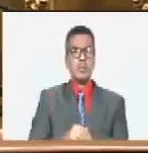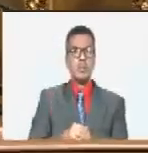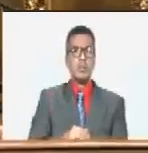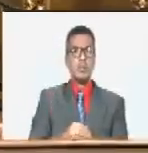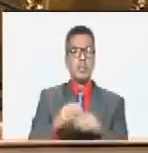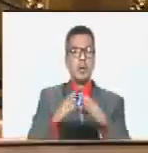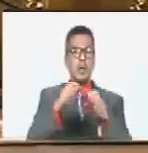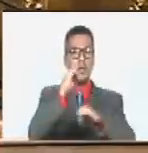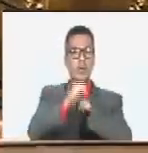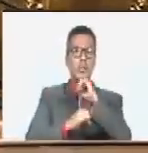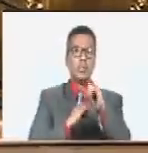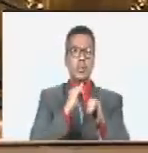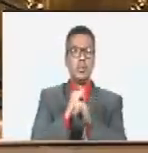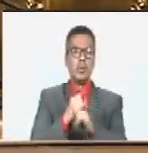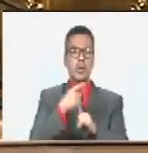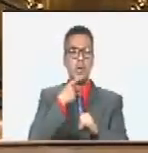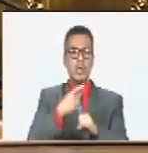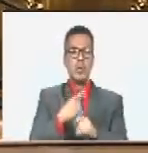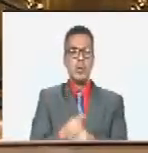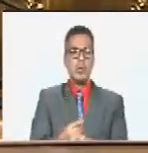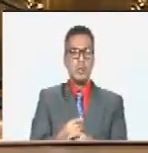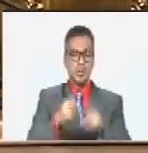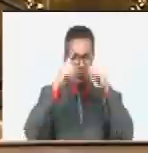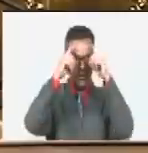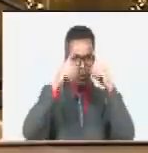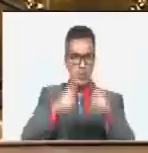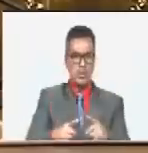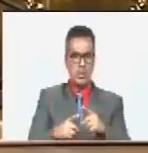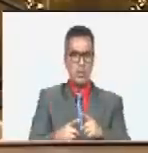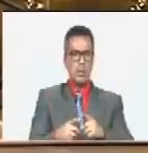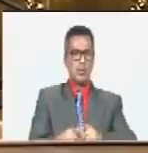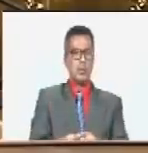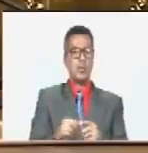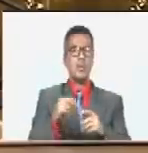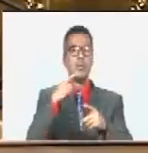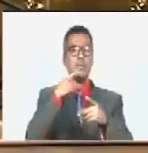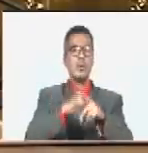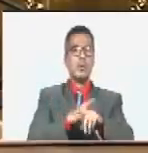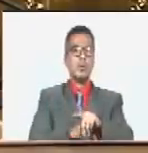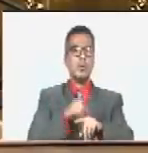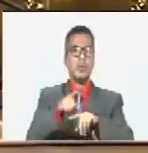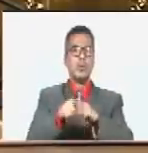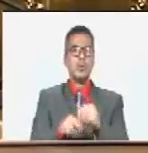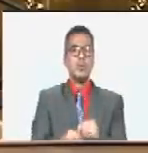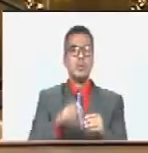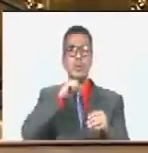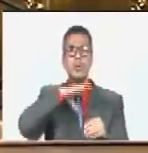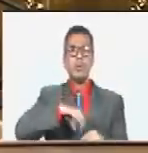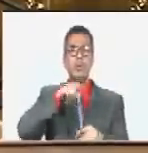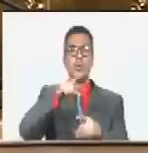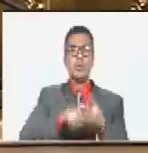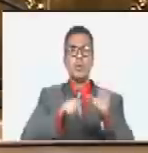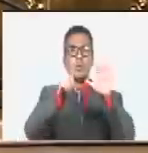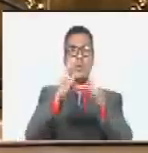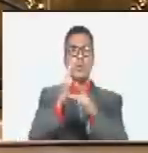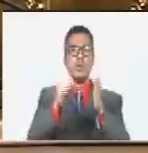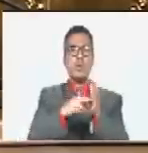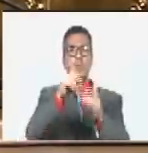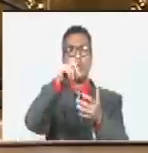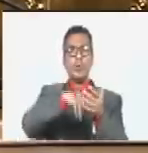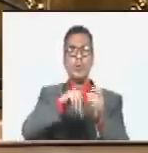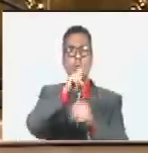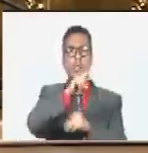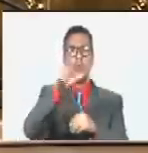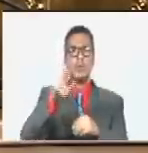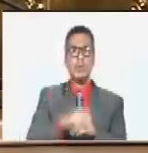de Justicia emitió una sentencia incidental de trascendencia histórica este 6 de abril de 2023, donde